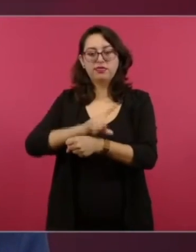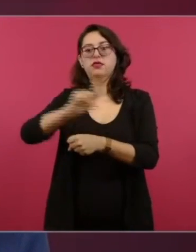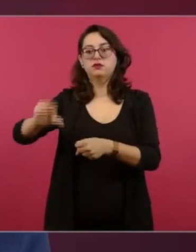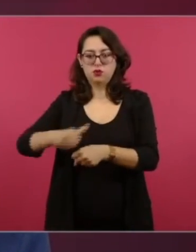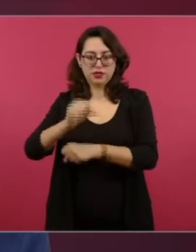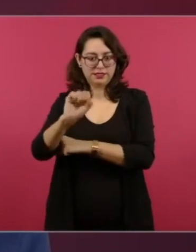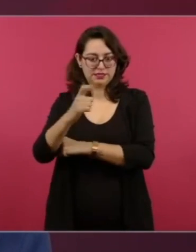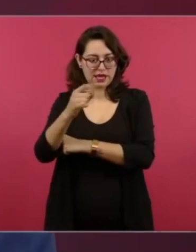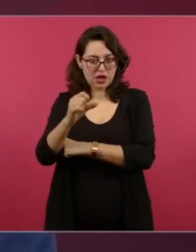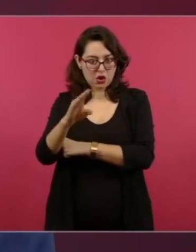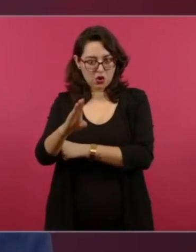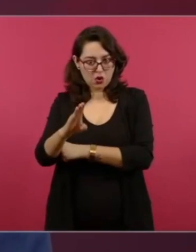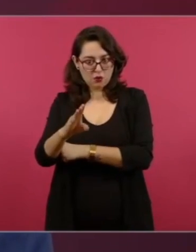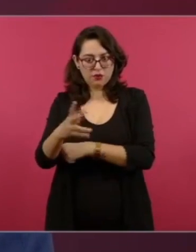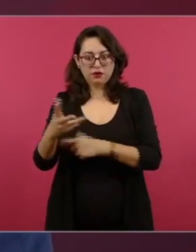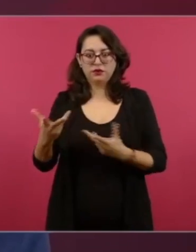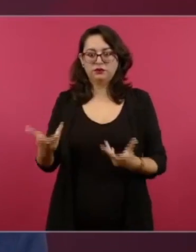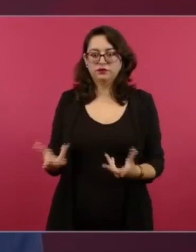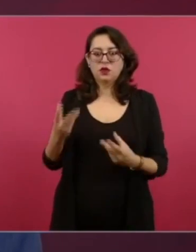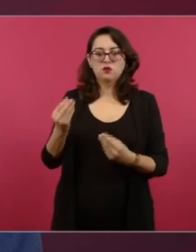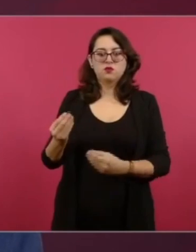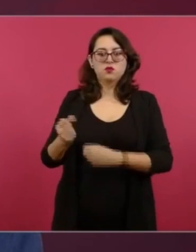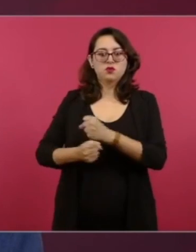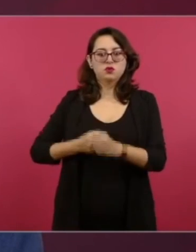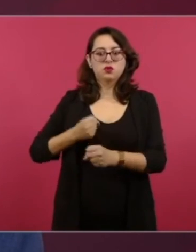años, desde los años 50.